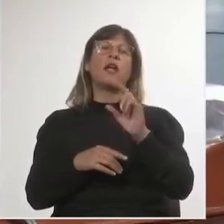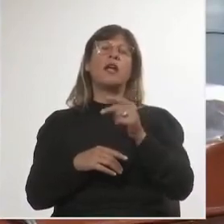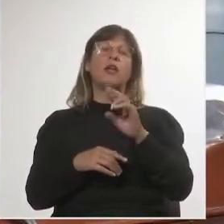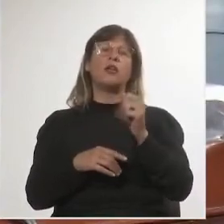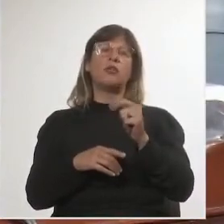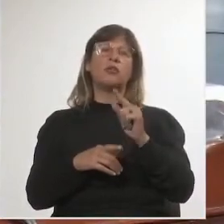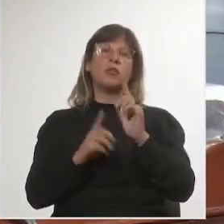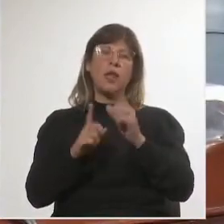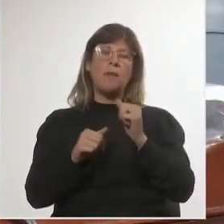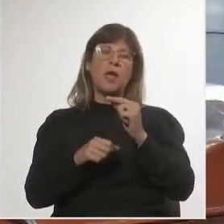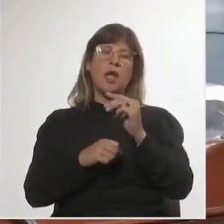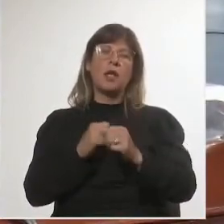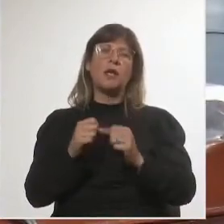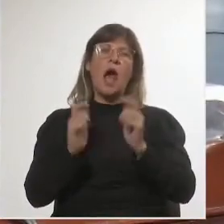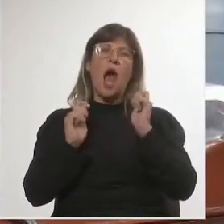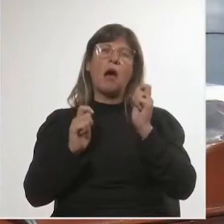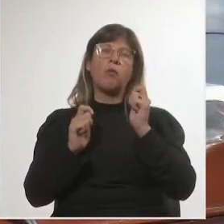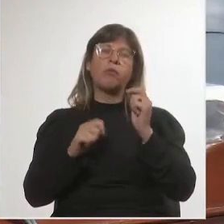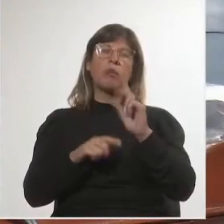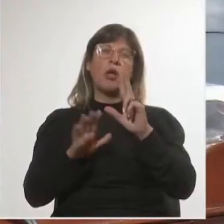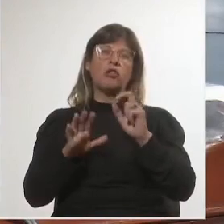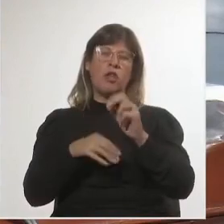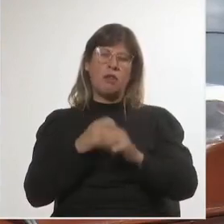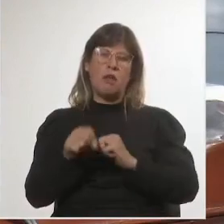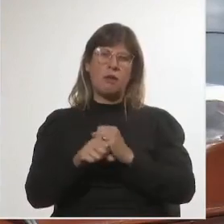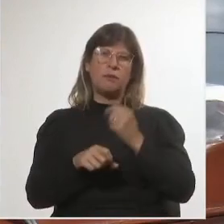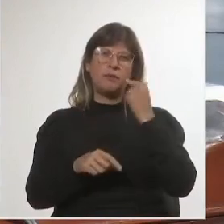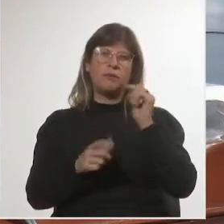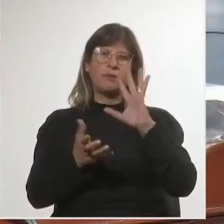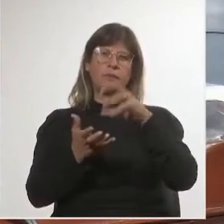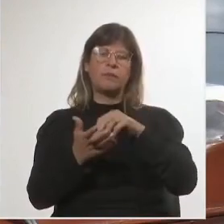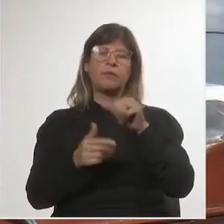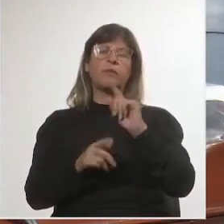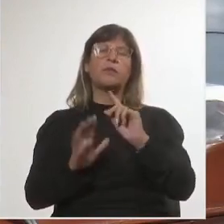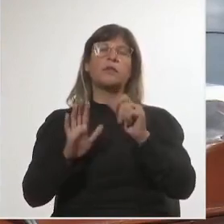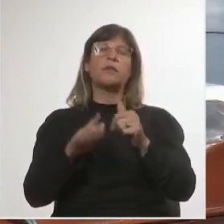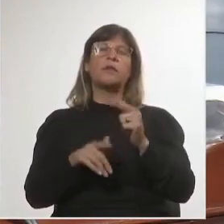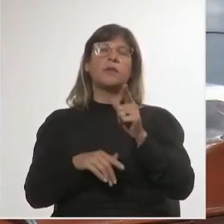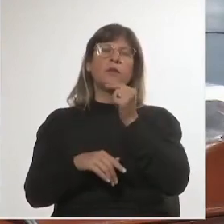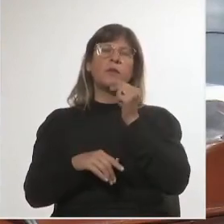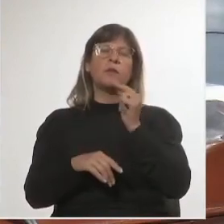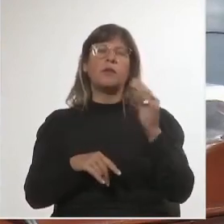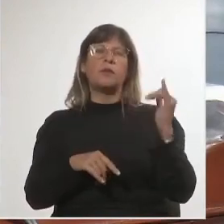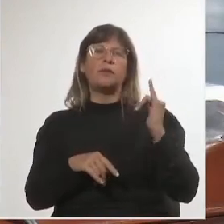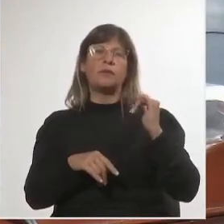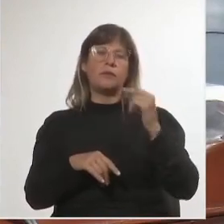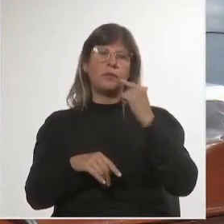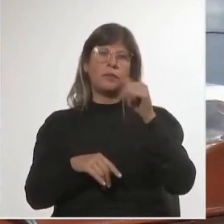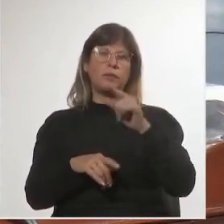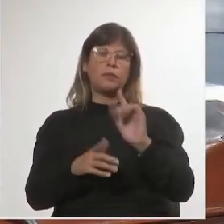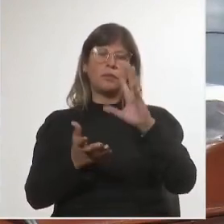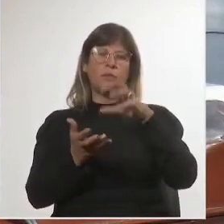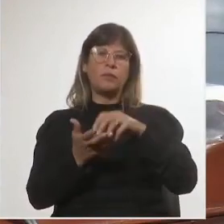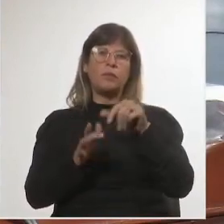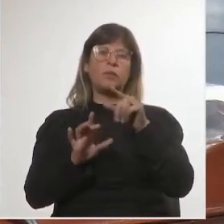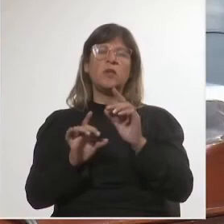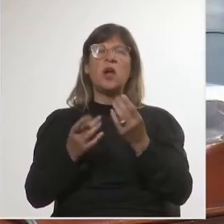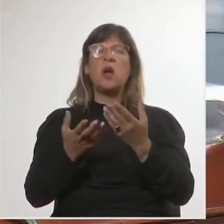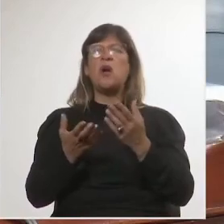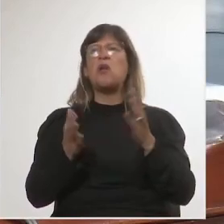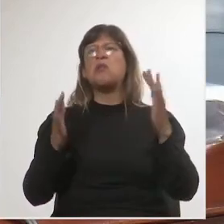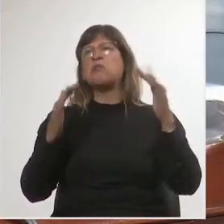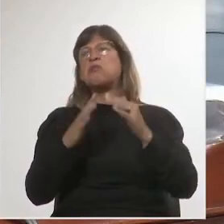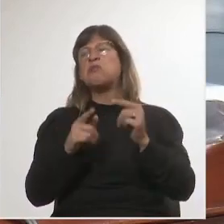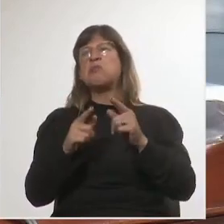años. El mismo se encuentra ubicado en la 18ª sección policial de Colonia y sus instalaciones son un simple galpón de